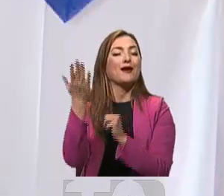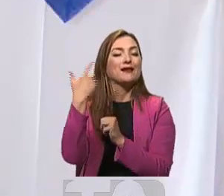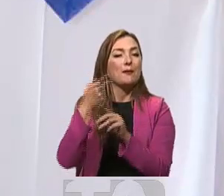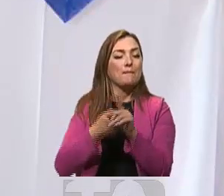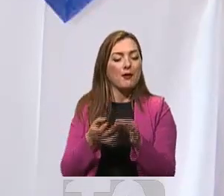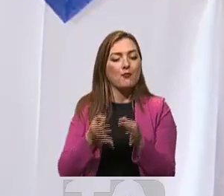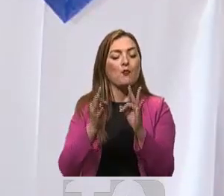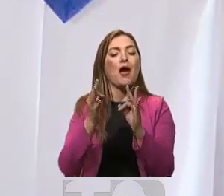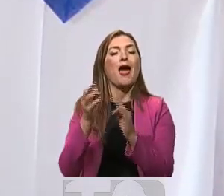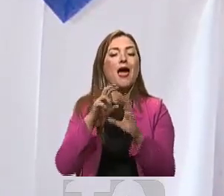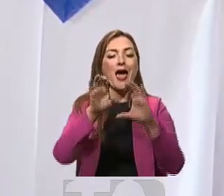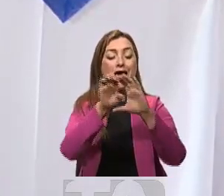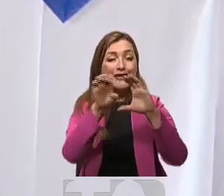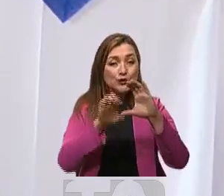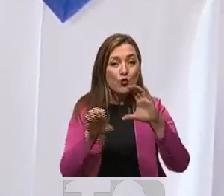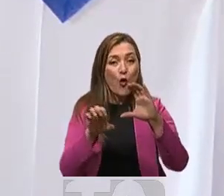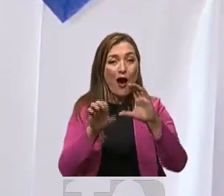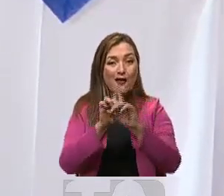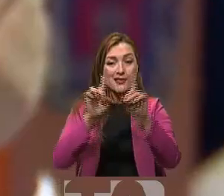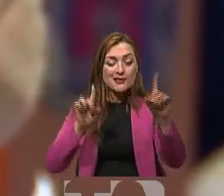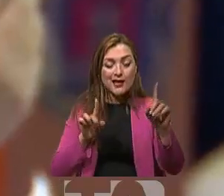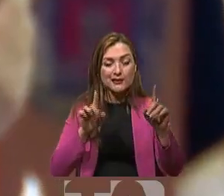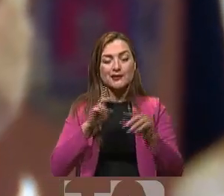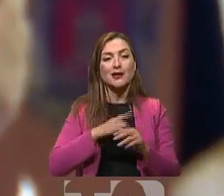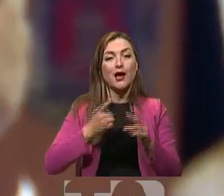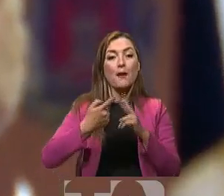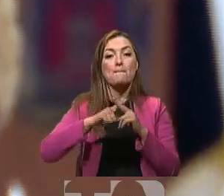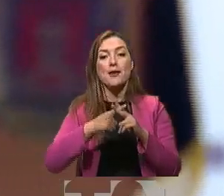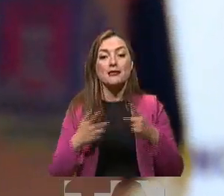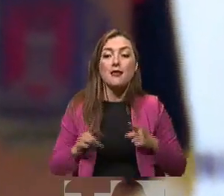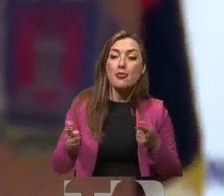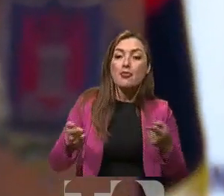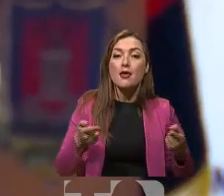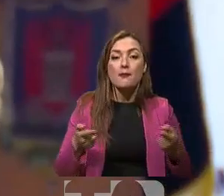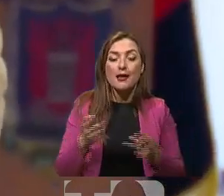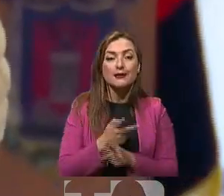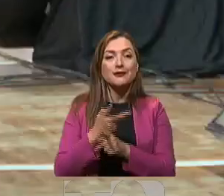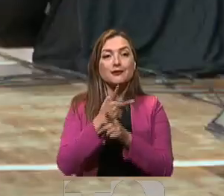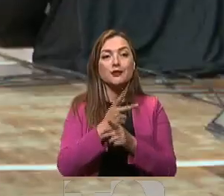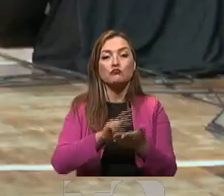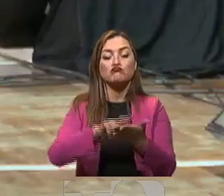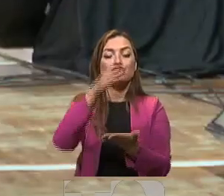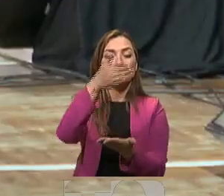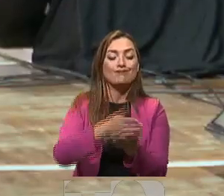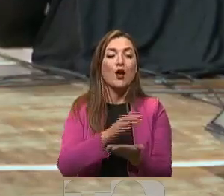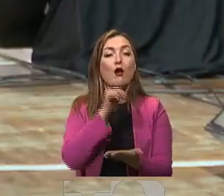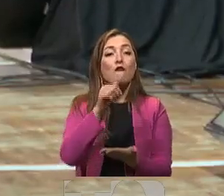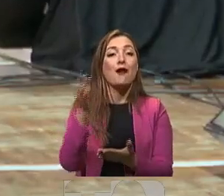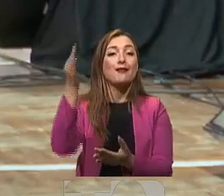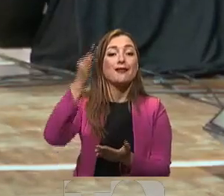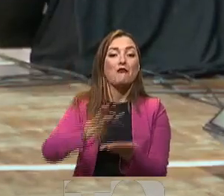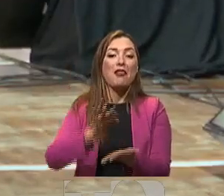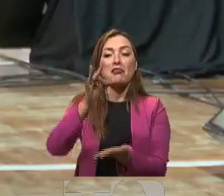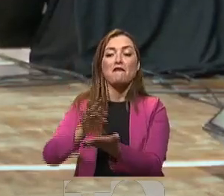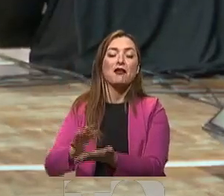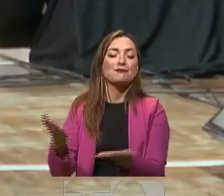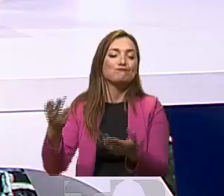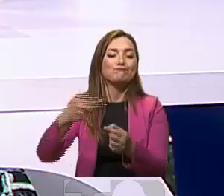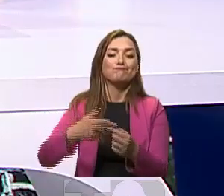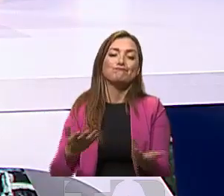en modalidad virtual, y cuando fue el momento de iniciar el debate de los ediles, la sesión fue suspendida por falta de quórum.